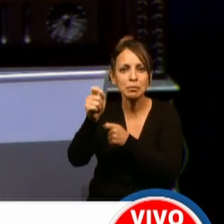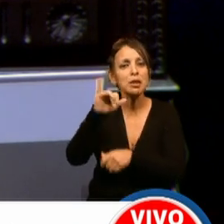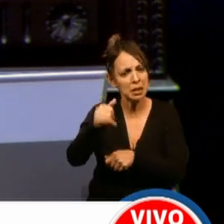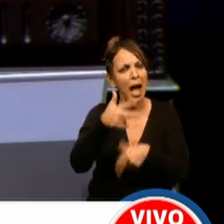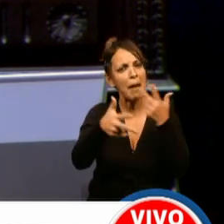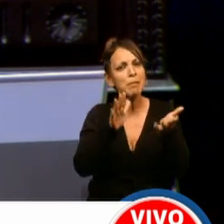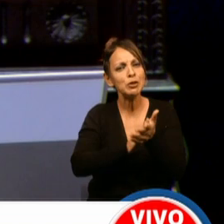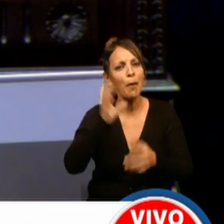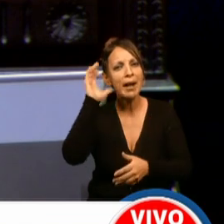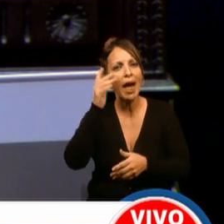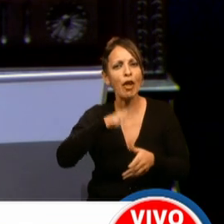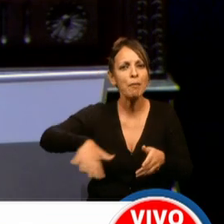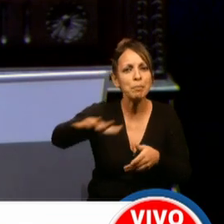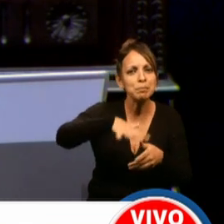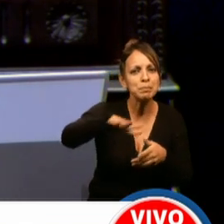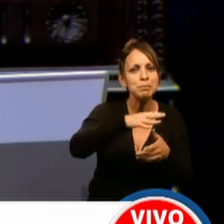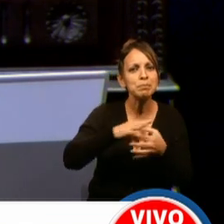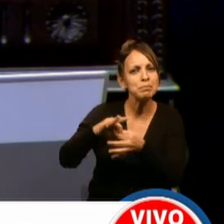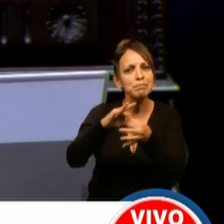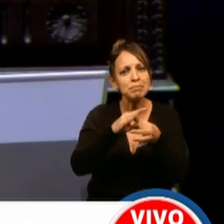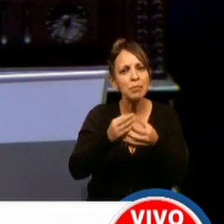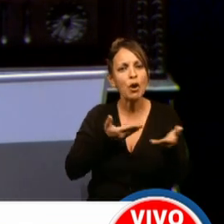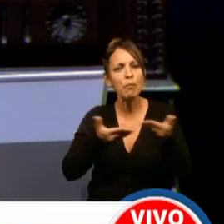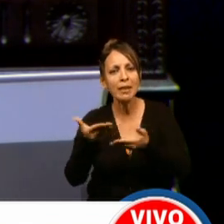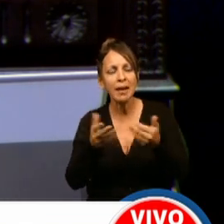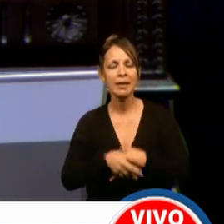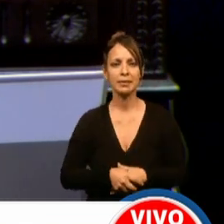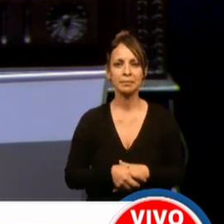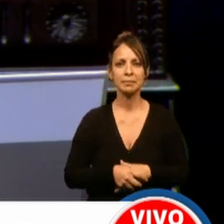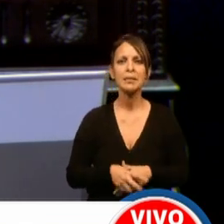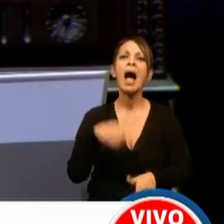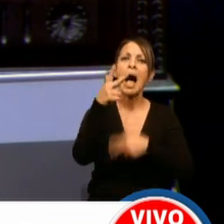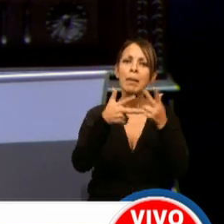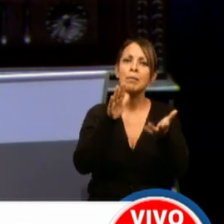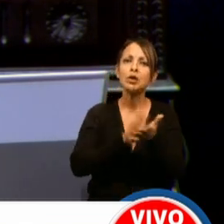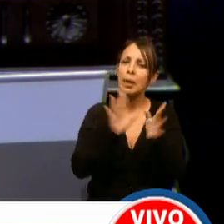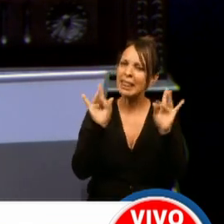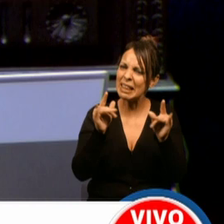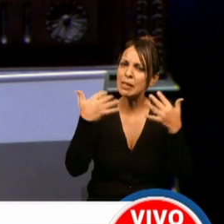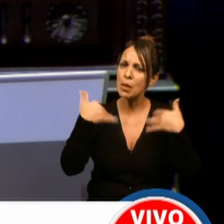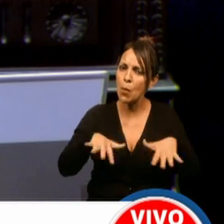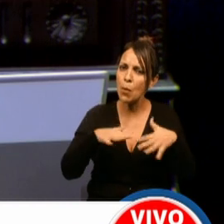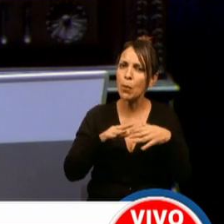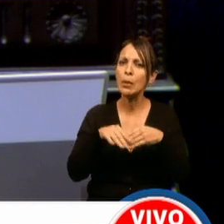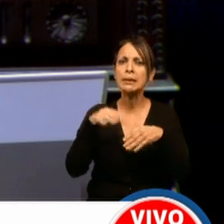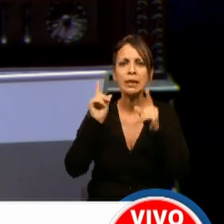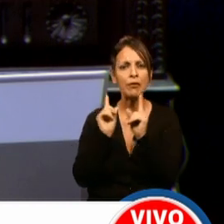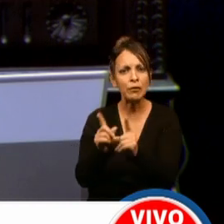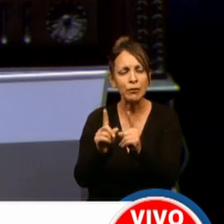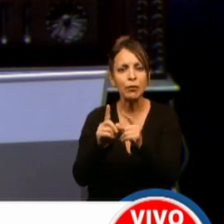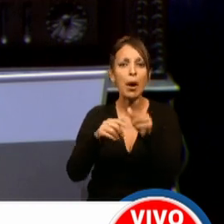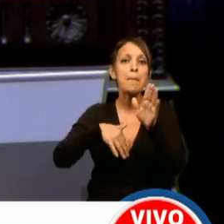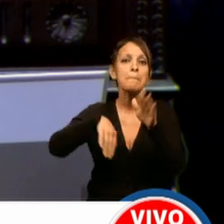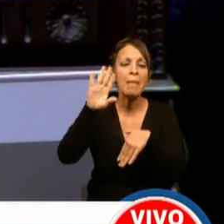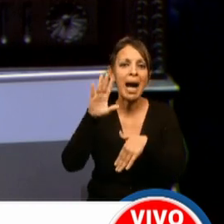comunitarias y vamos a hablar de lo que cuesta sostener los medios de comunicación principalmente